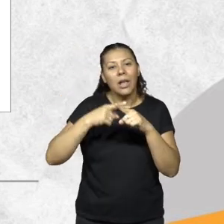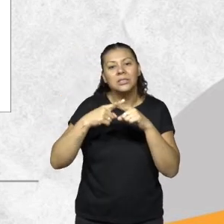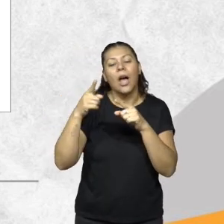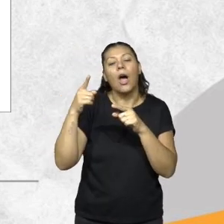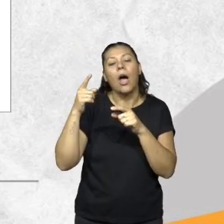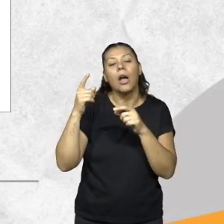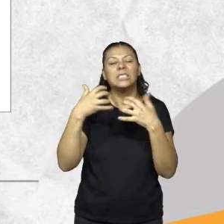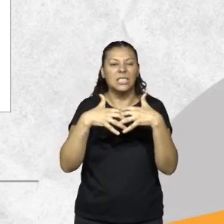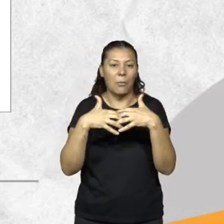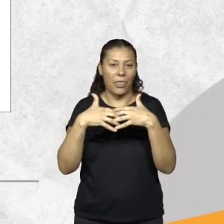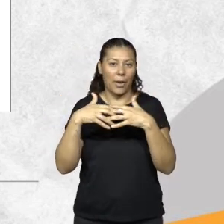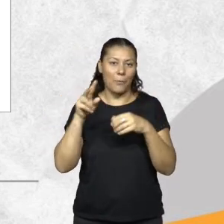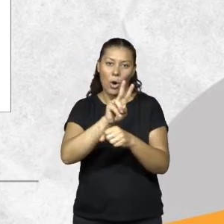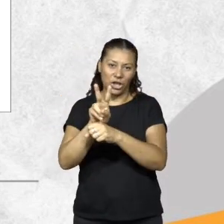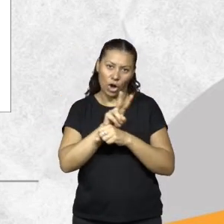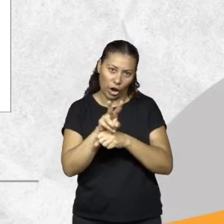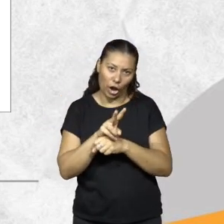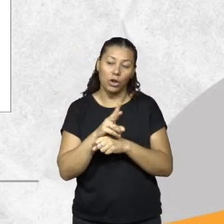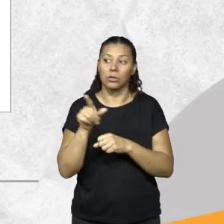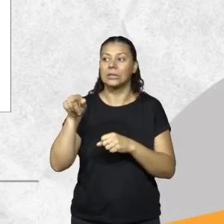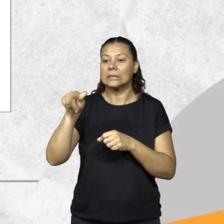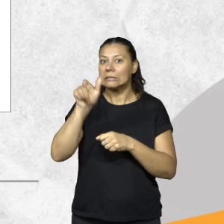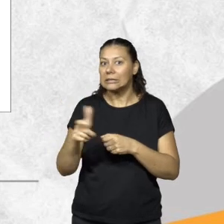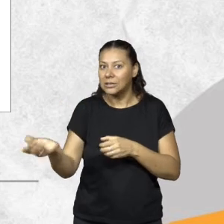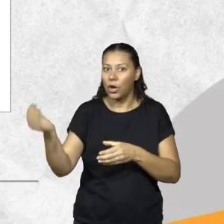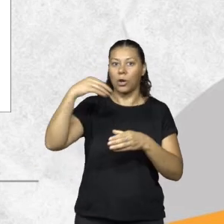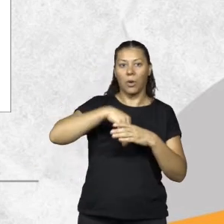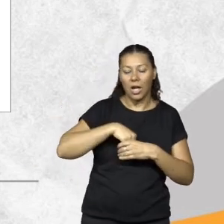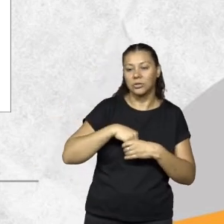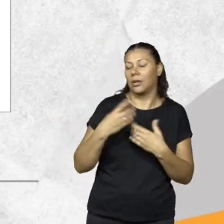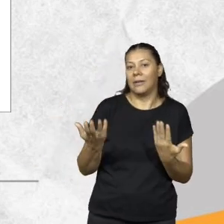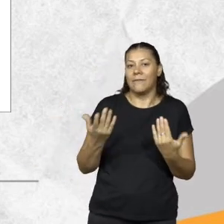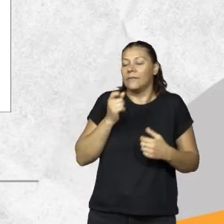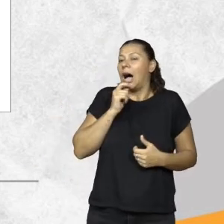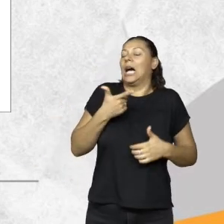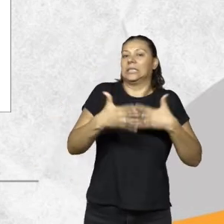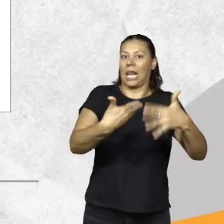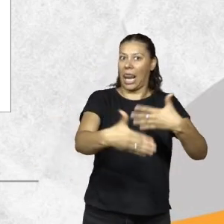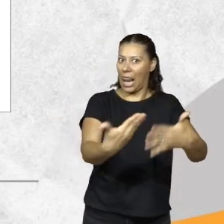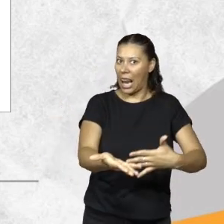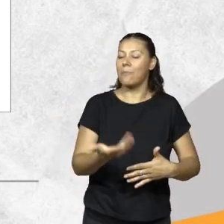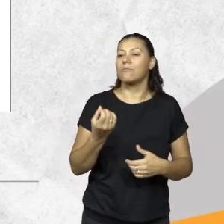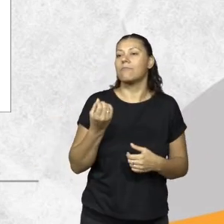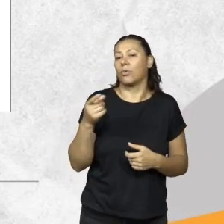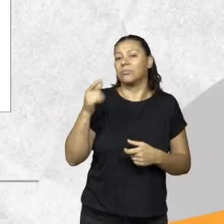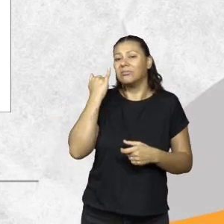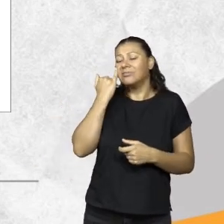también su incorporación ha hecho que nos ahorremos muchos pasos, digamos, que ya él